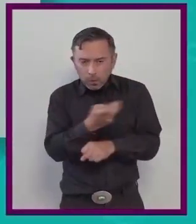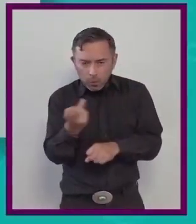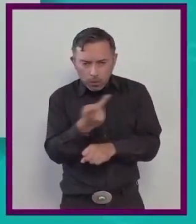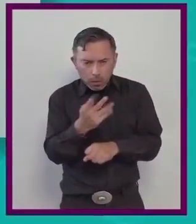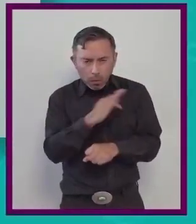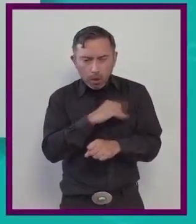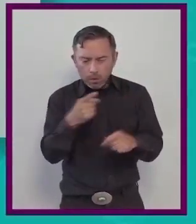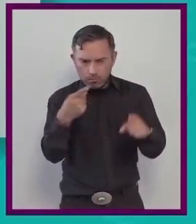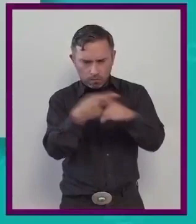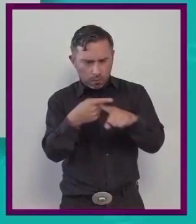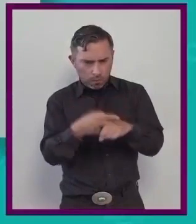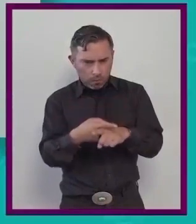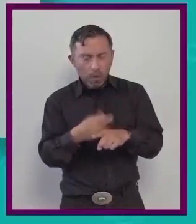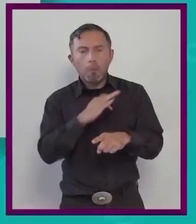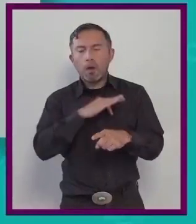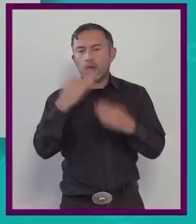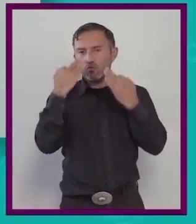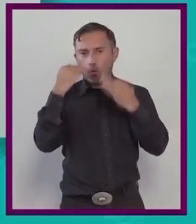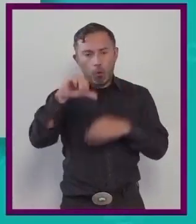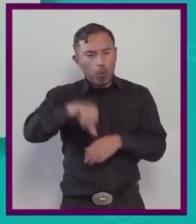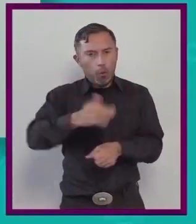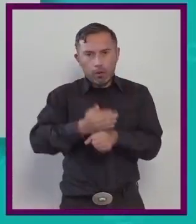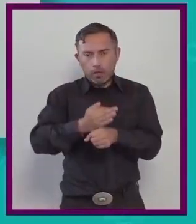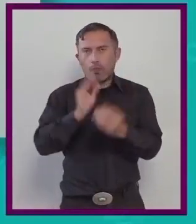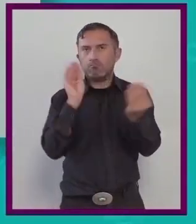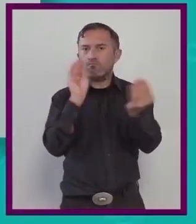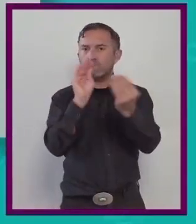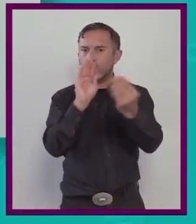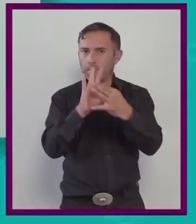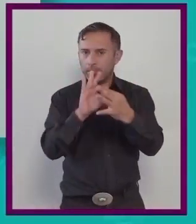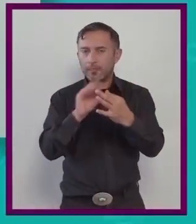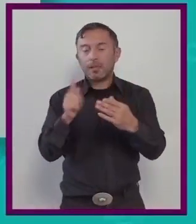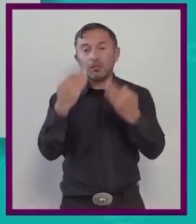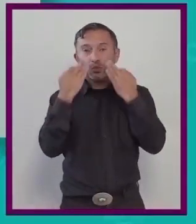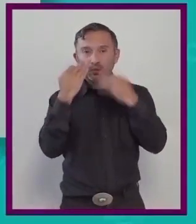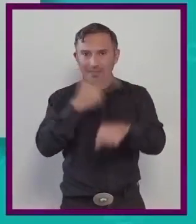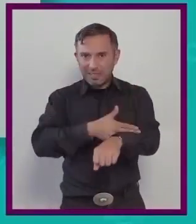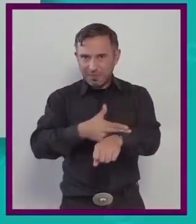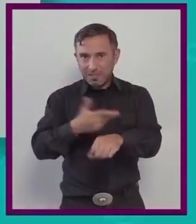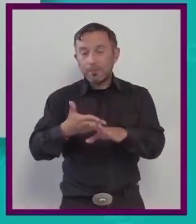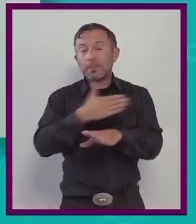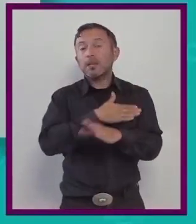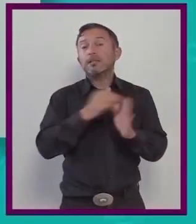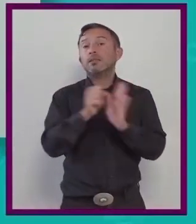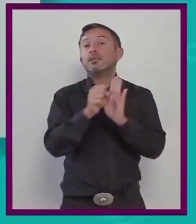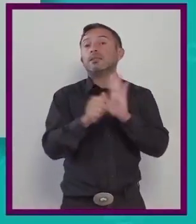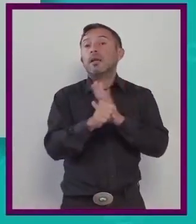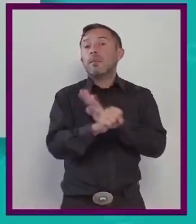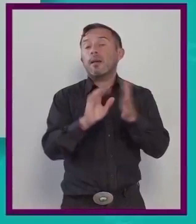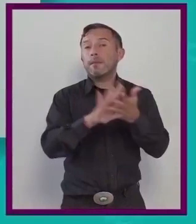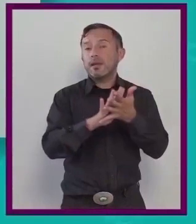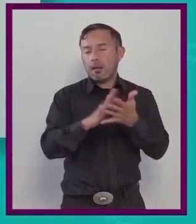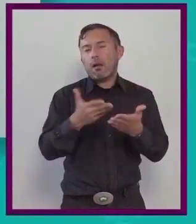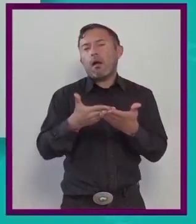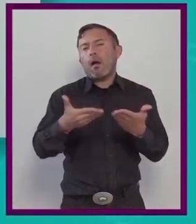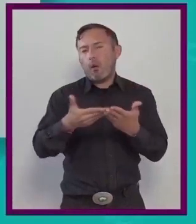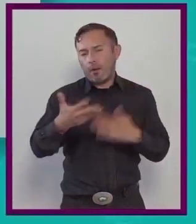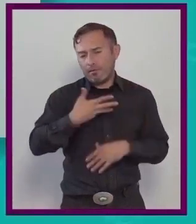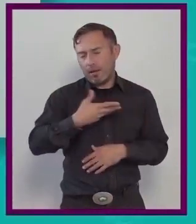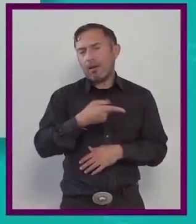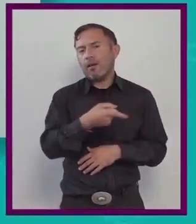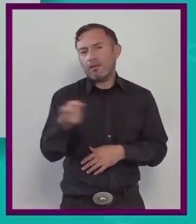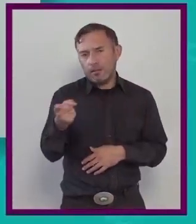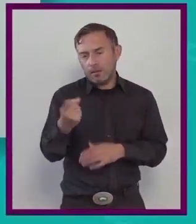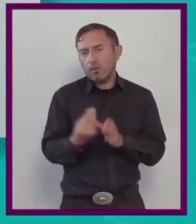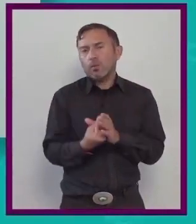momento lo que está sucediendo. Es esa parte de transparencia, lo que ya necesitaba nuestro sistema penal, que actualmente